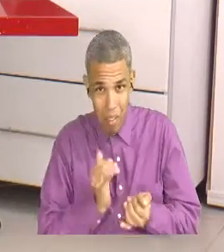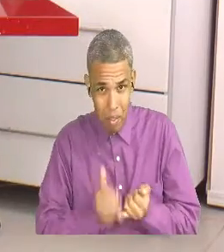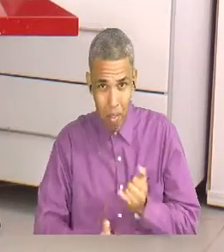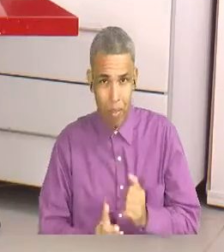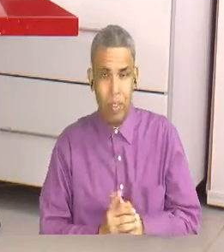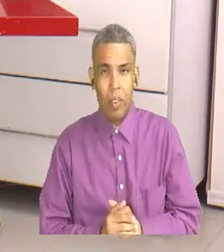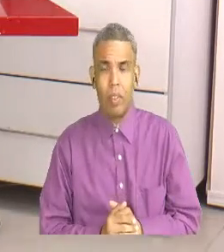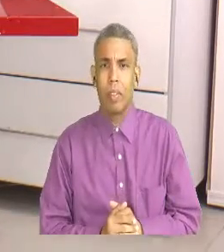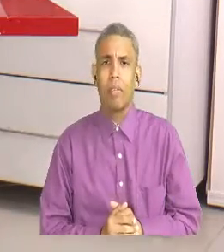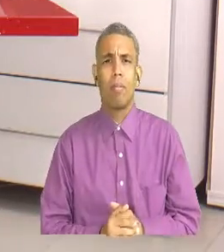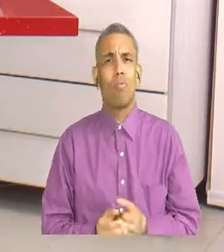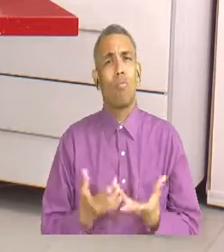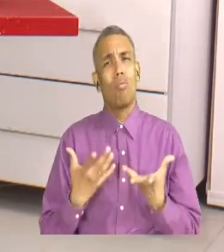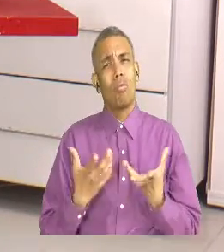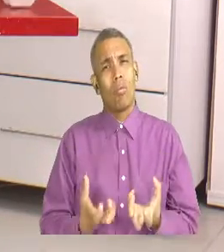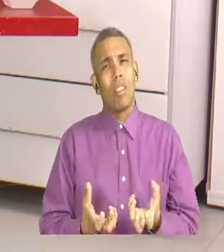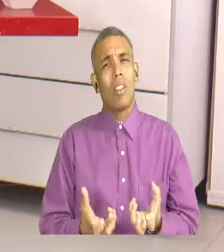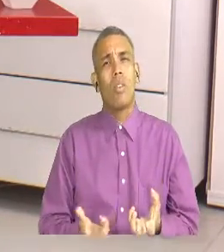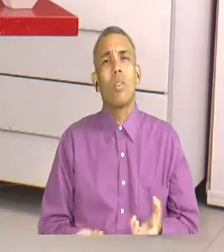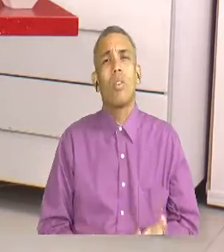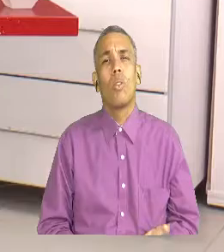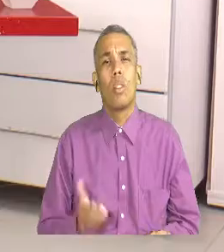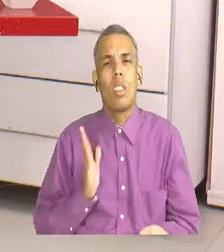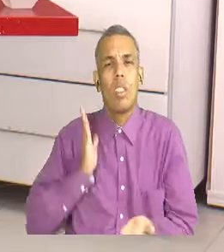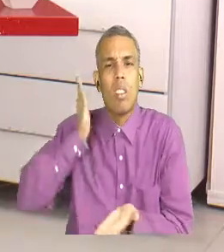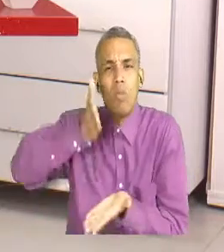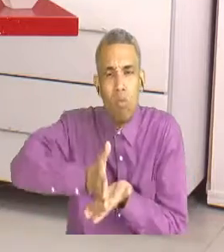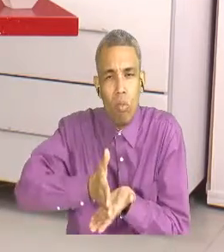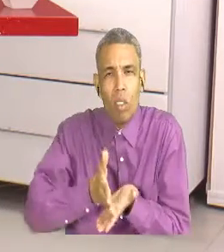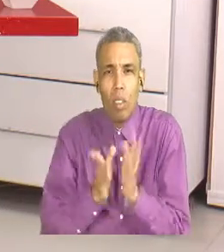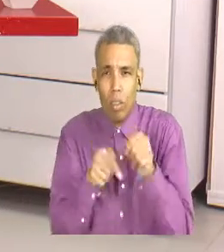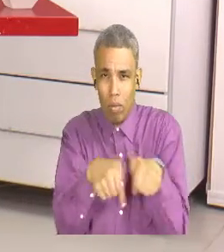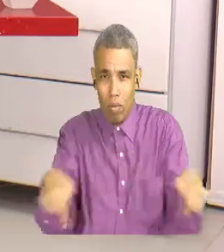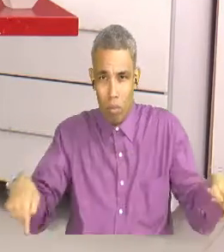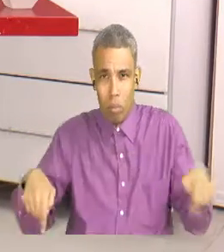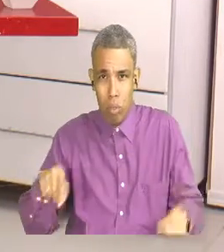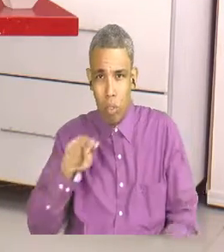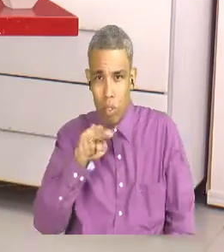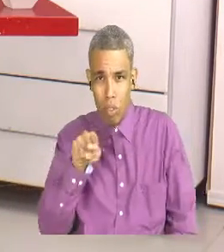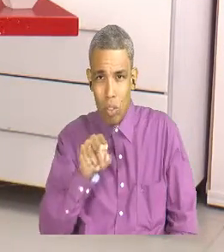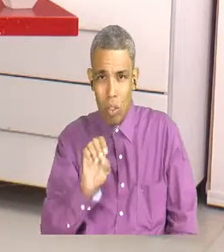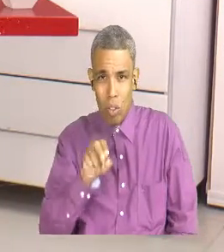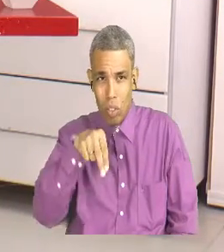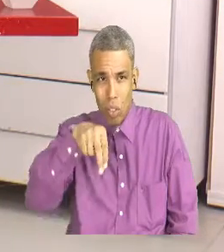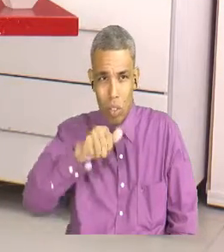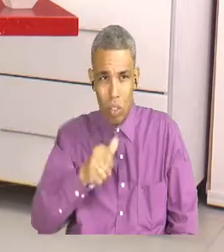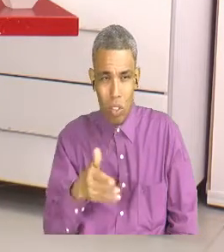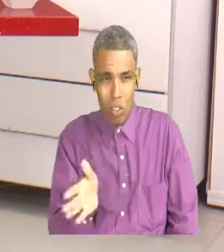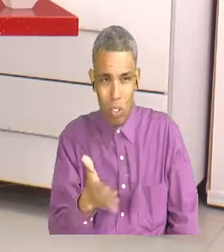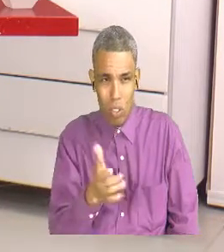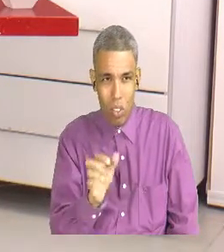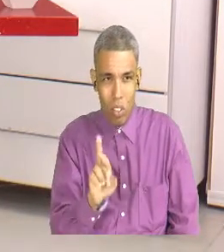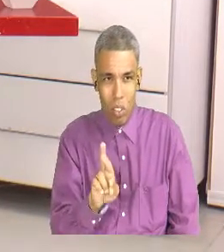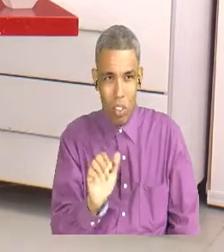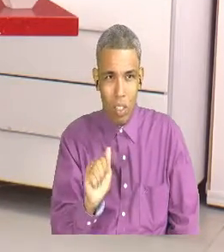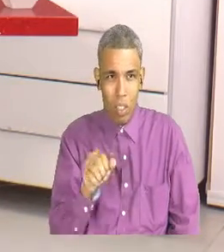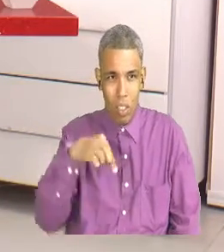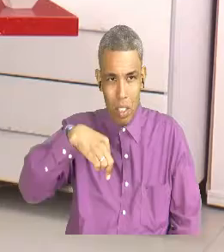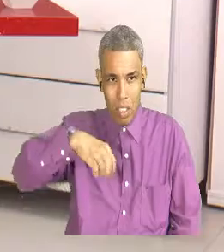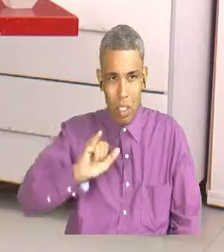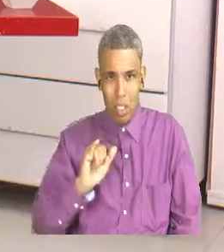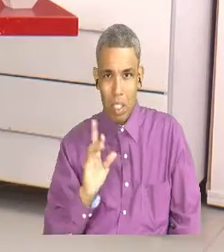comidas rápidas. Me gustaría ir a degustar comidas rápidas precisamente en Zona Rápida. Tenemos las mejores. Ajá, ¿ubicados dónde, Sergio? Cuente. En